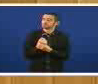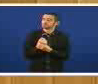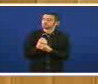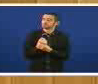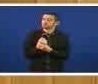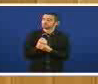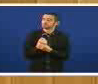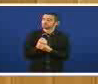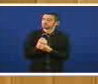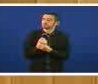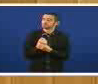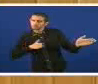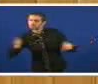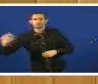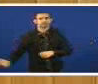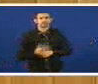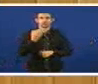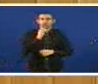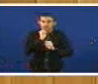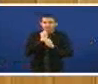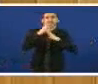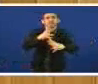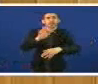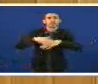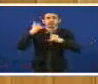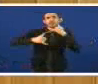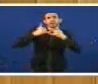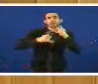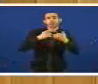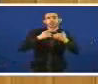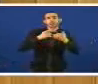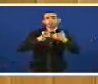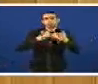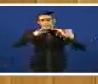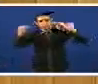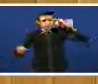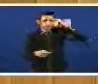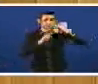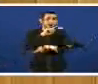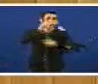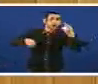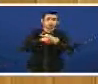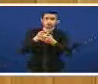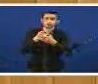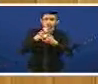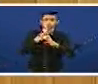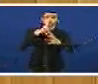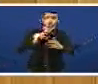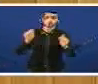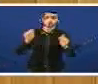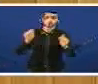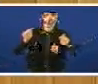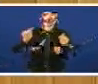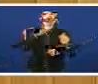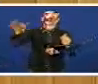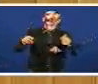teño dito, temos acabado o aprazamento a dezanos no pagamento da débeda herdada. A nosa persistencia ante existentes comunitarias e institución